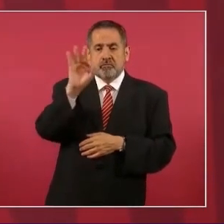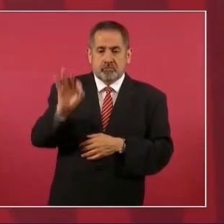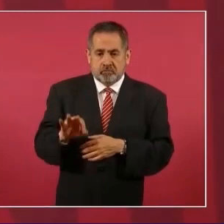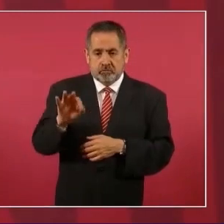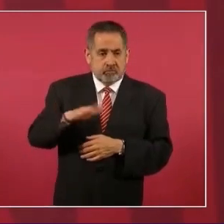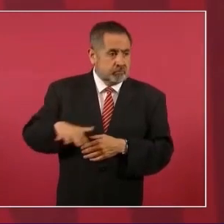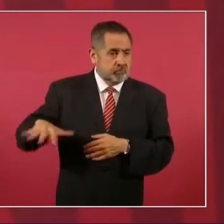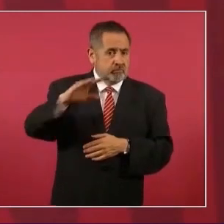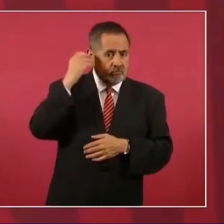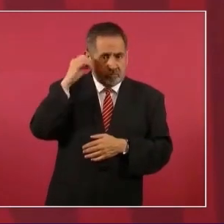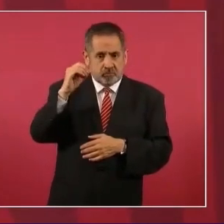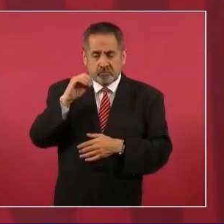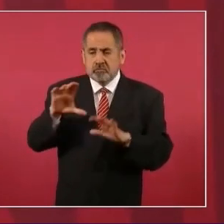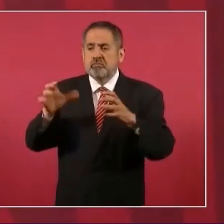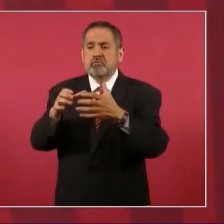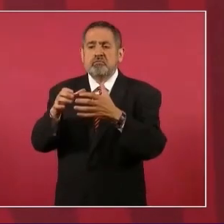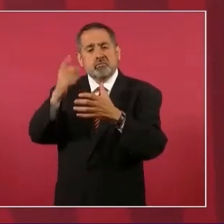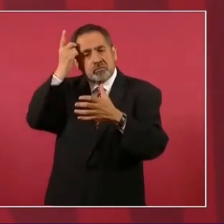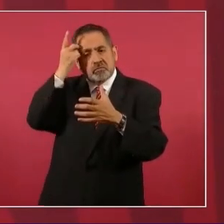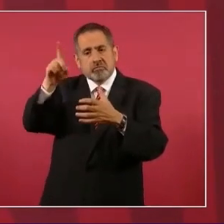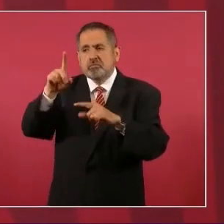comunal,